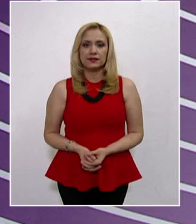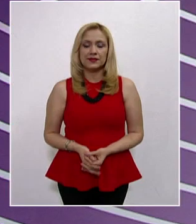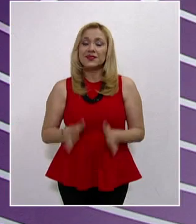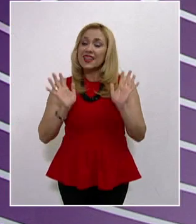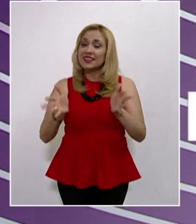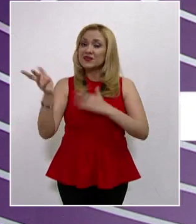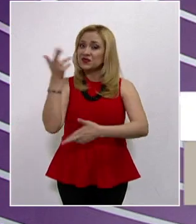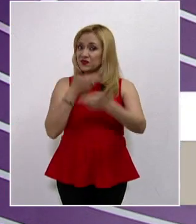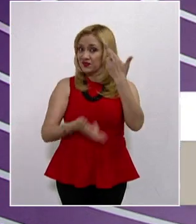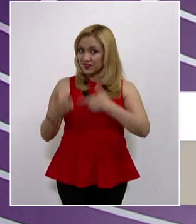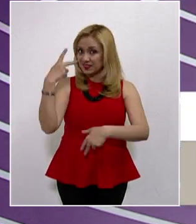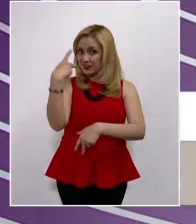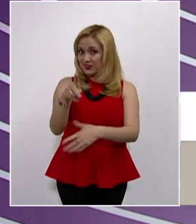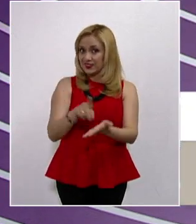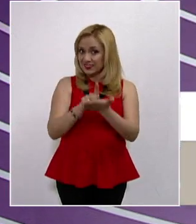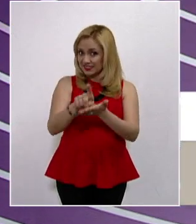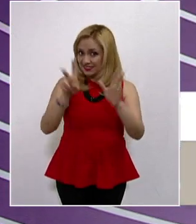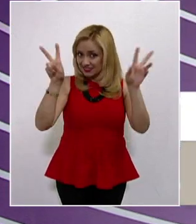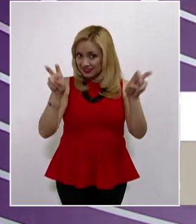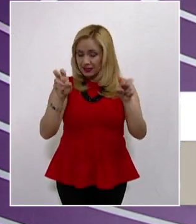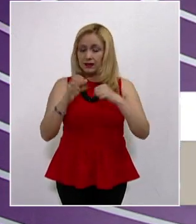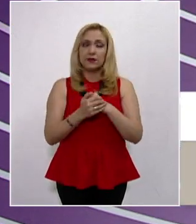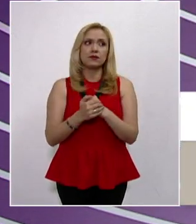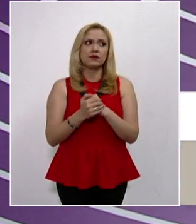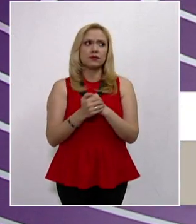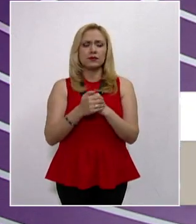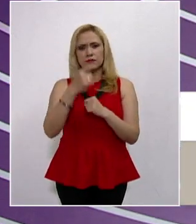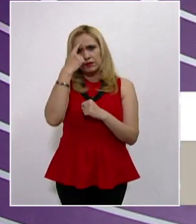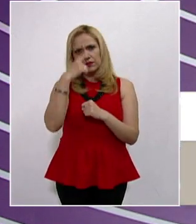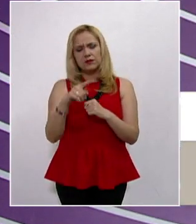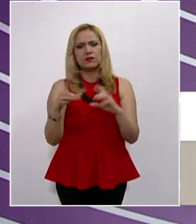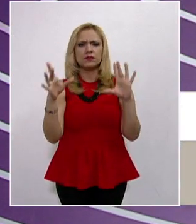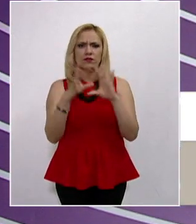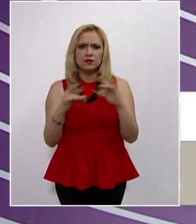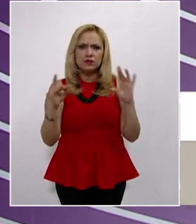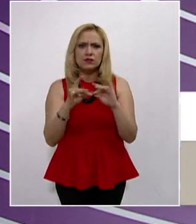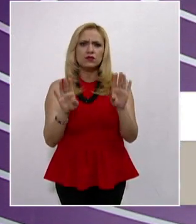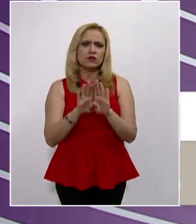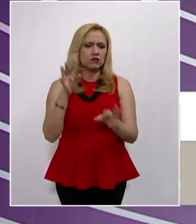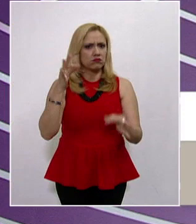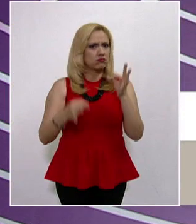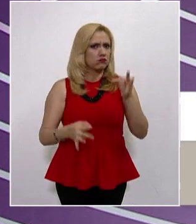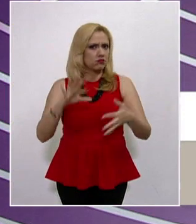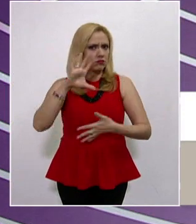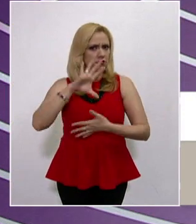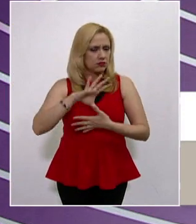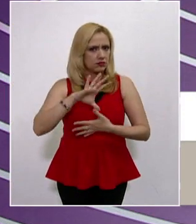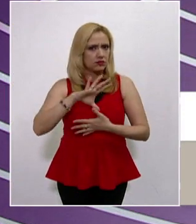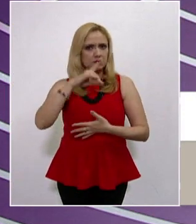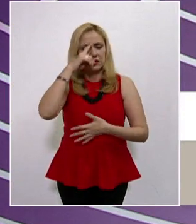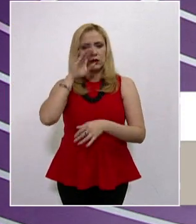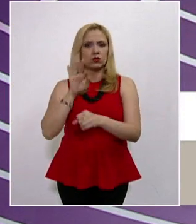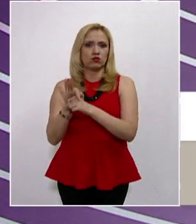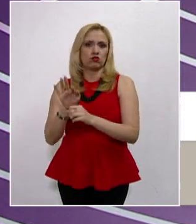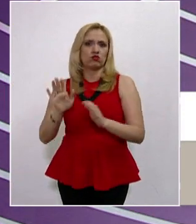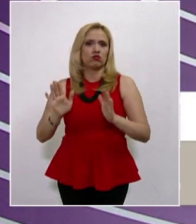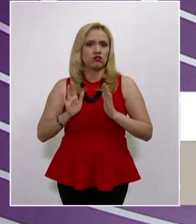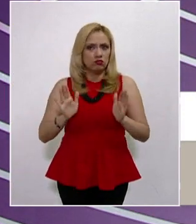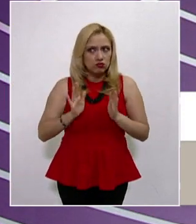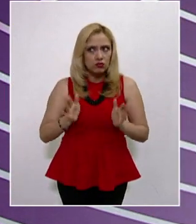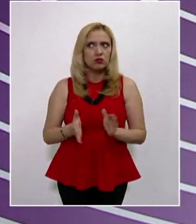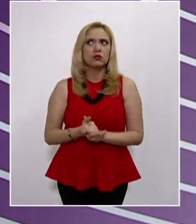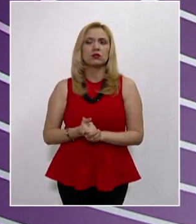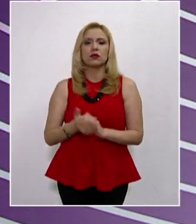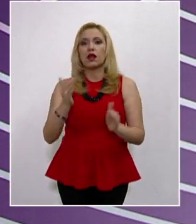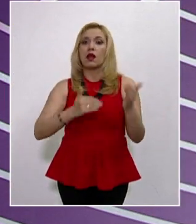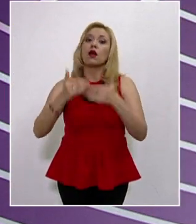Estamos de vuelta en Tus Derechos. Conocemos un poco mejor la doctrina de la Corte Interamericana respecto al fuero militar, la visión del